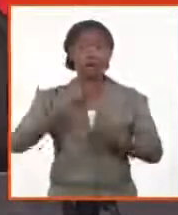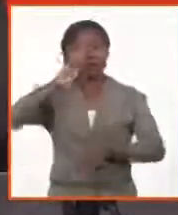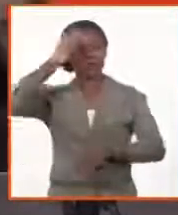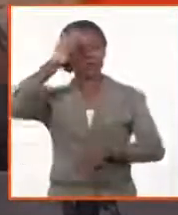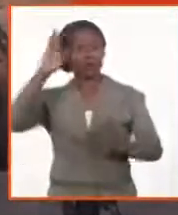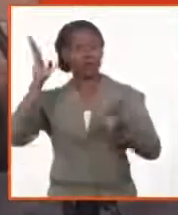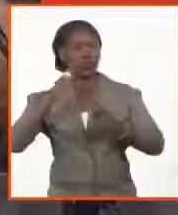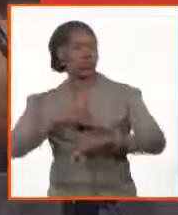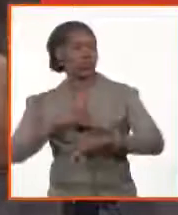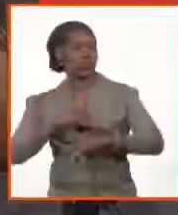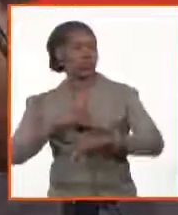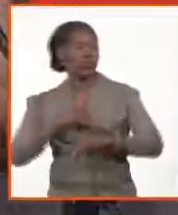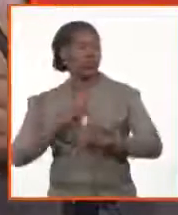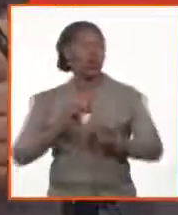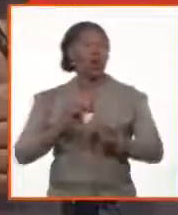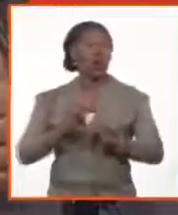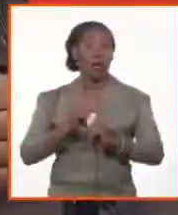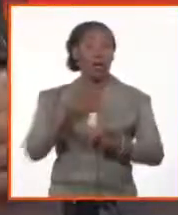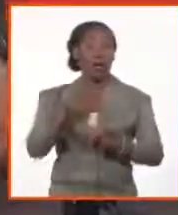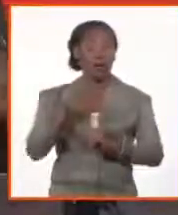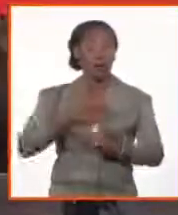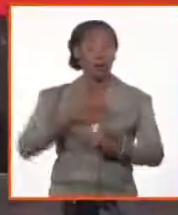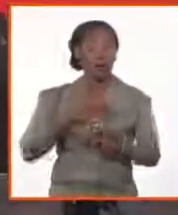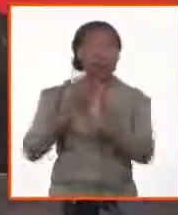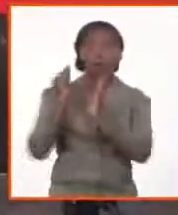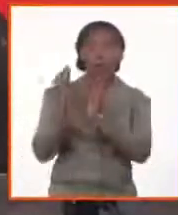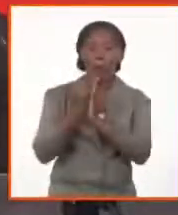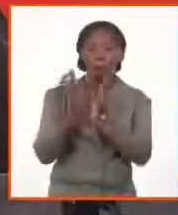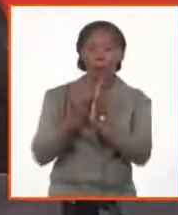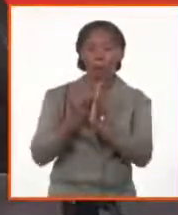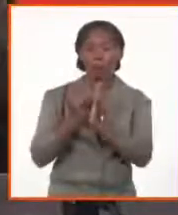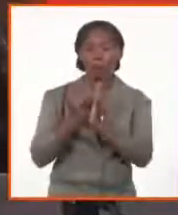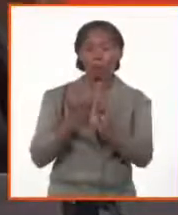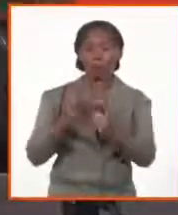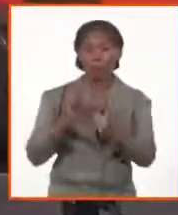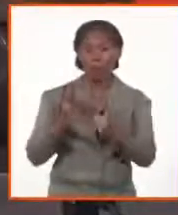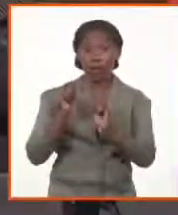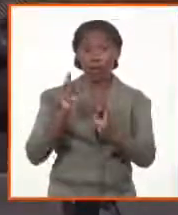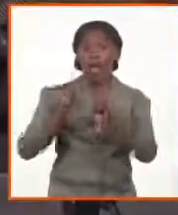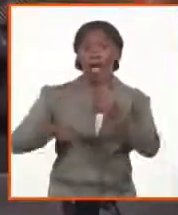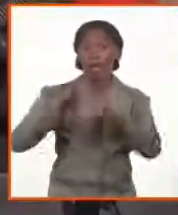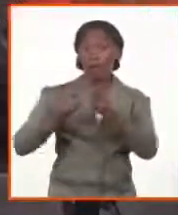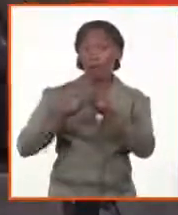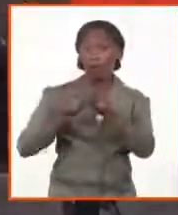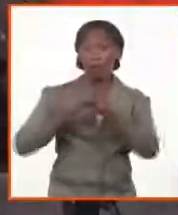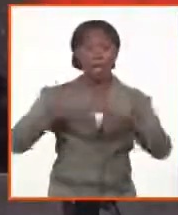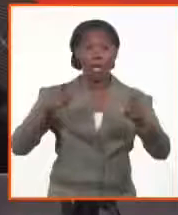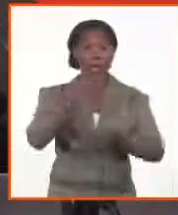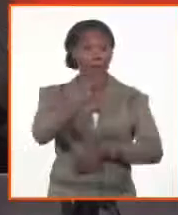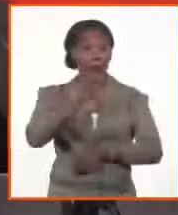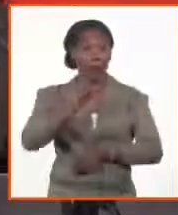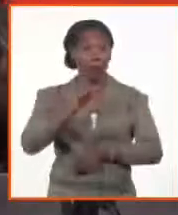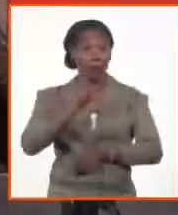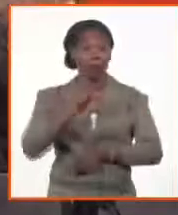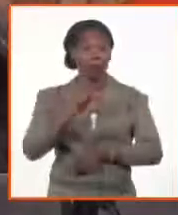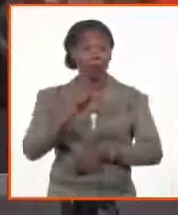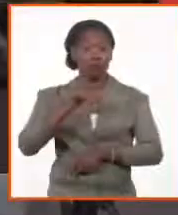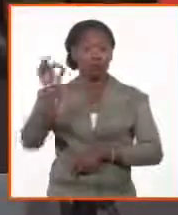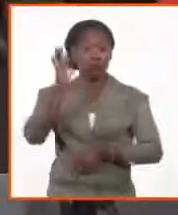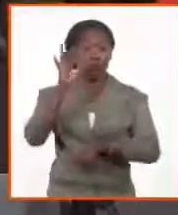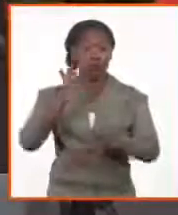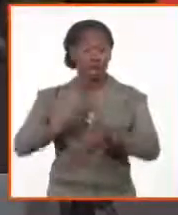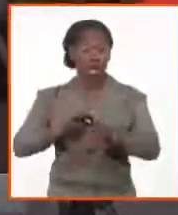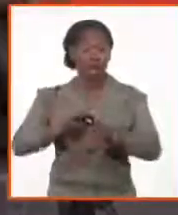ahora efe es una enfermedad febril que en su mayoría de las veces no da fiebre y